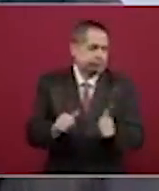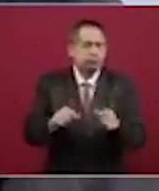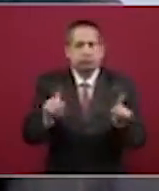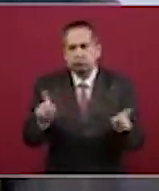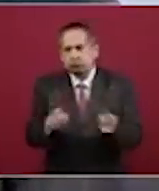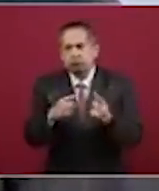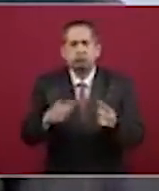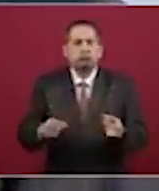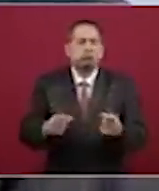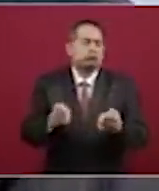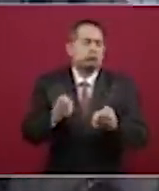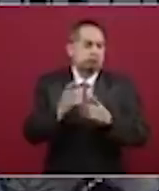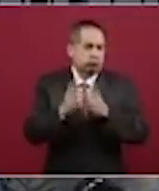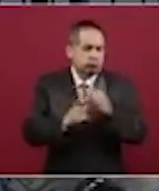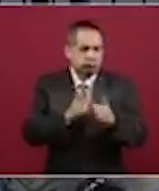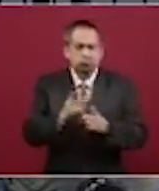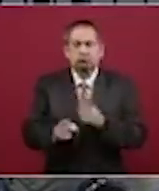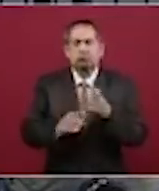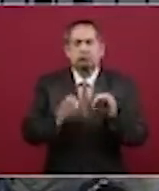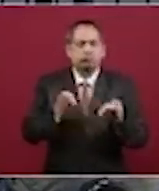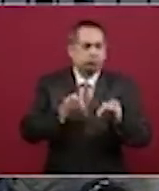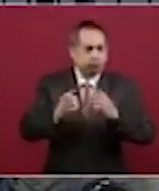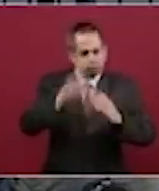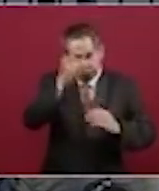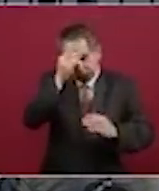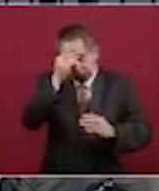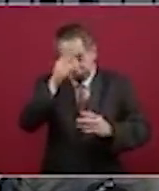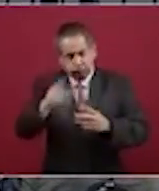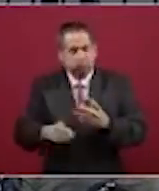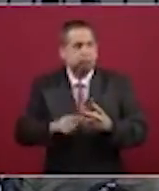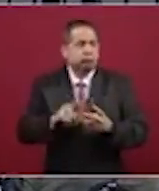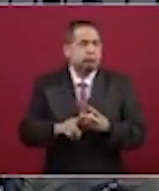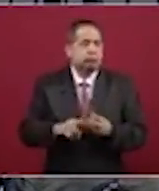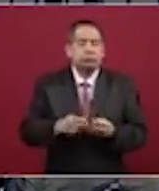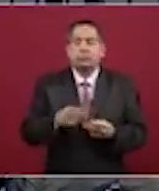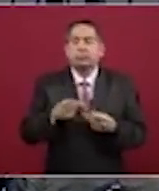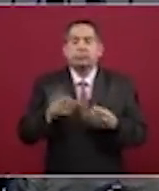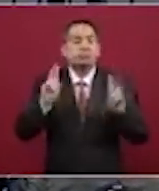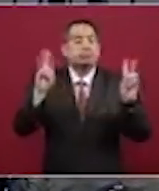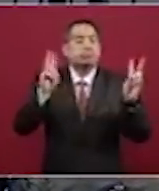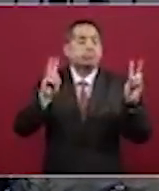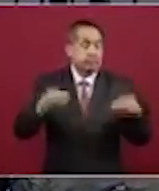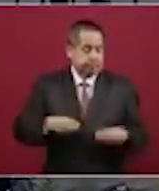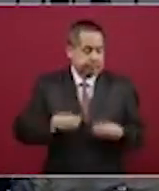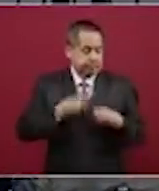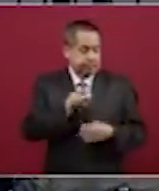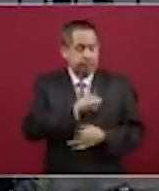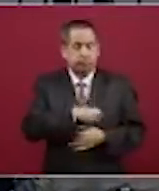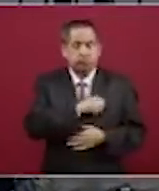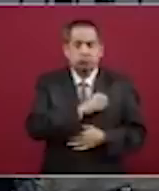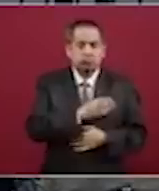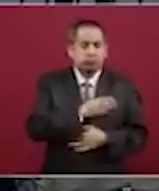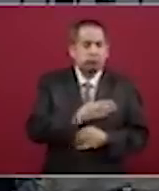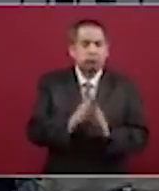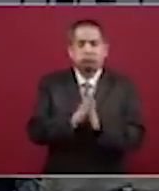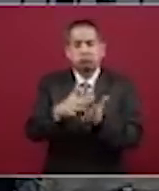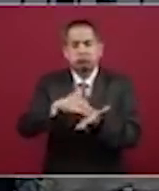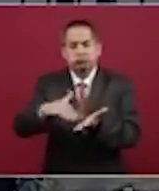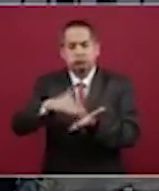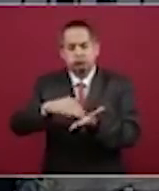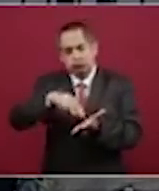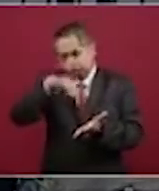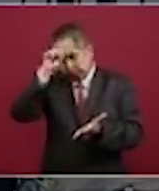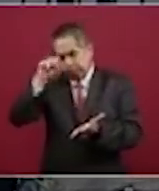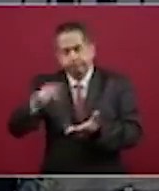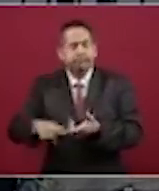música, educación física, deporte, promoción de estilos de vida saludables, literacidad, cuidado del